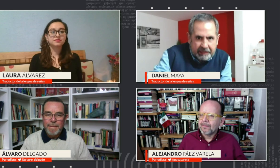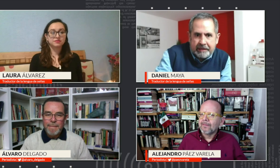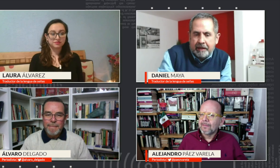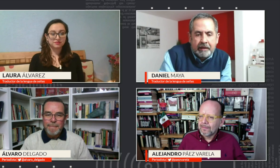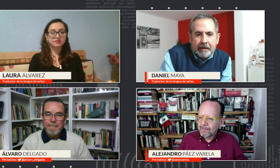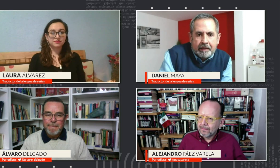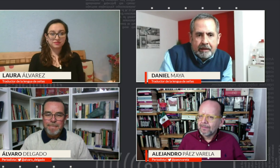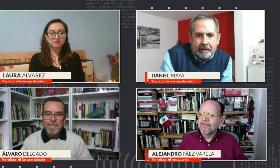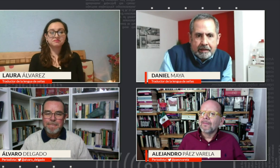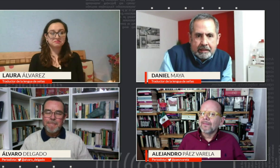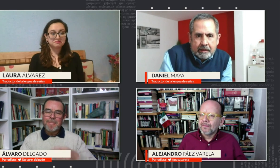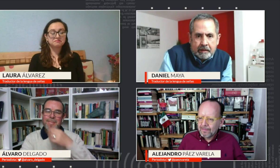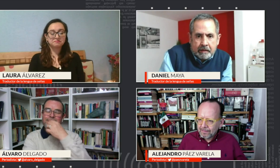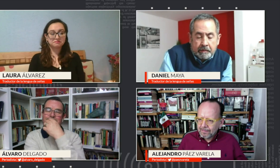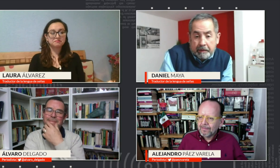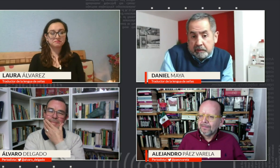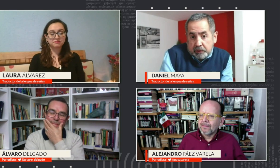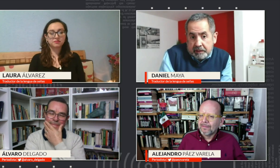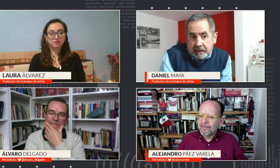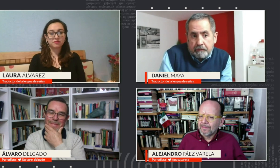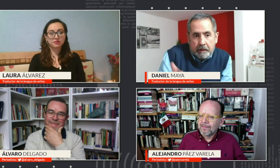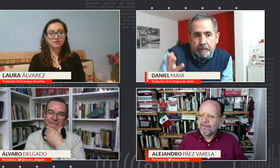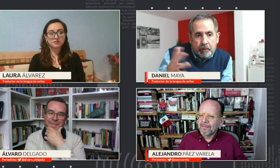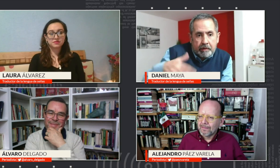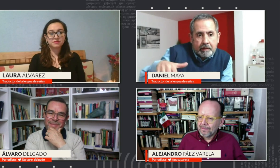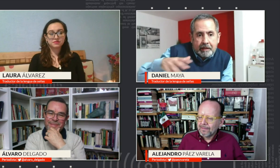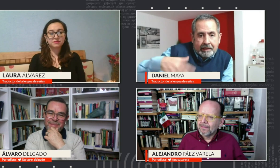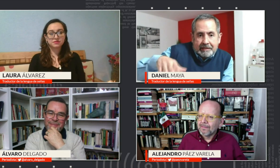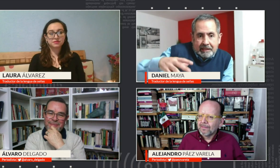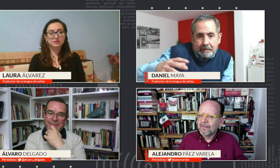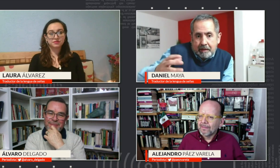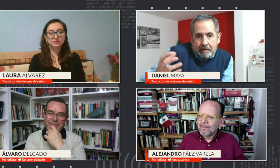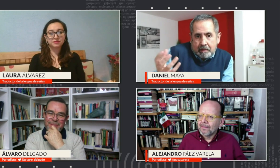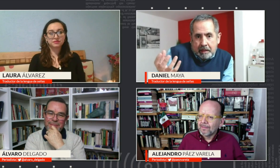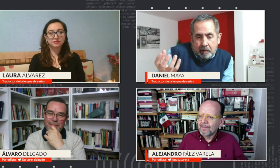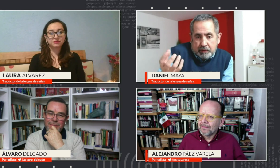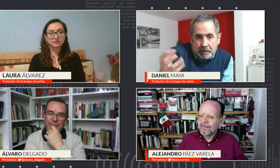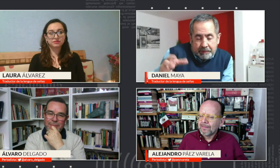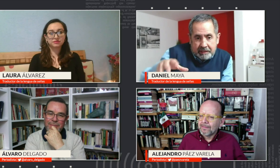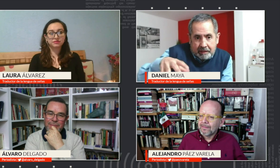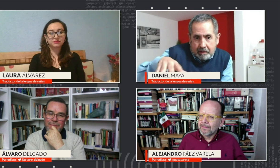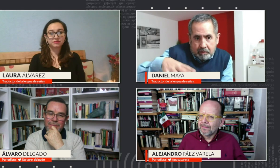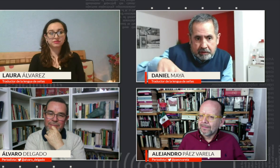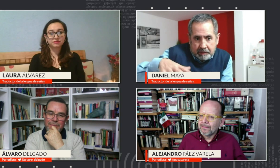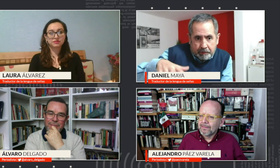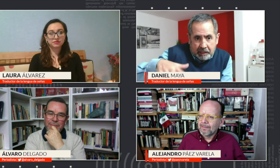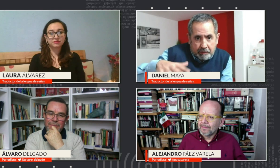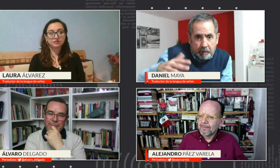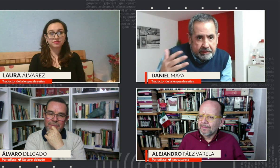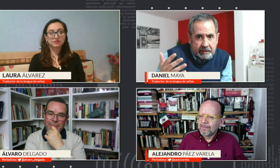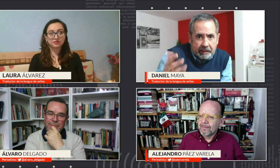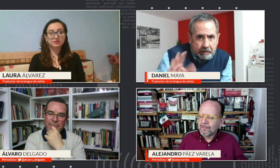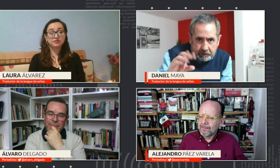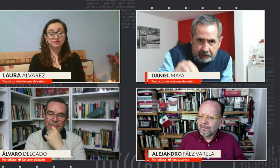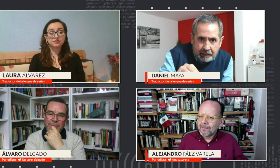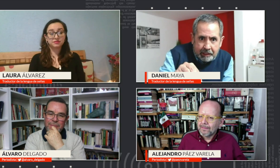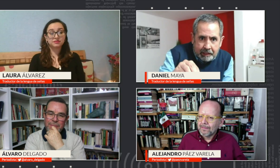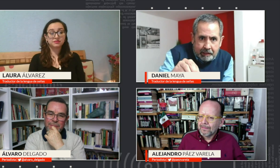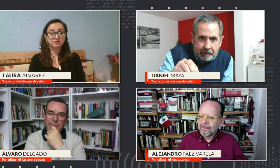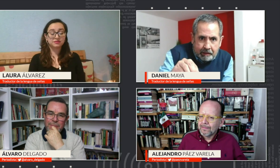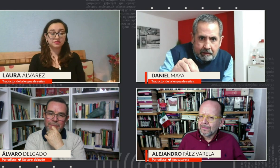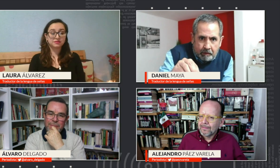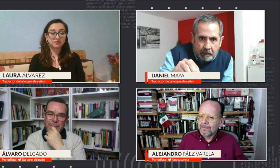Inglaterra, España, y la respuesta es que fue por iniciativa de la comisión del presidente, del equipo del presidente, que dijeron